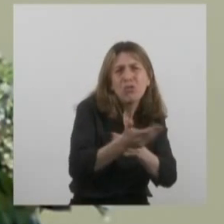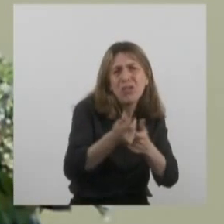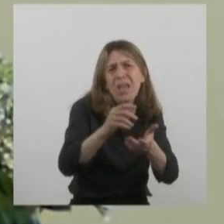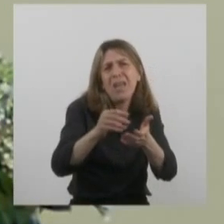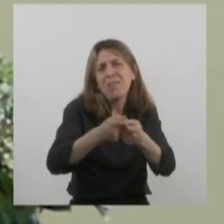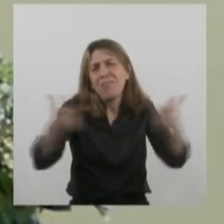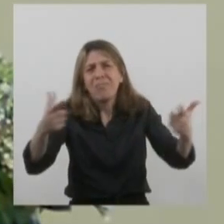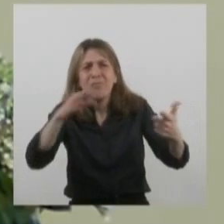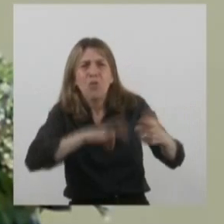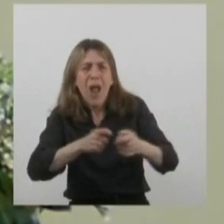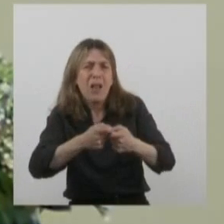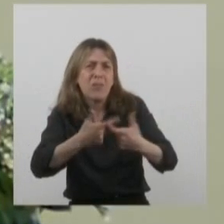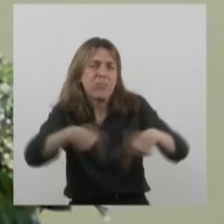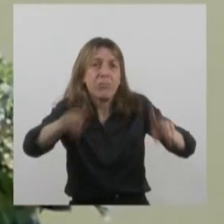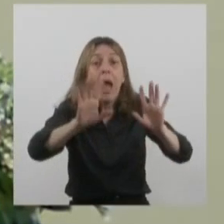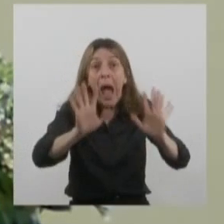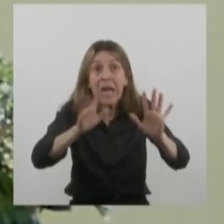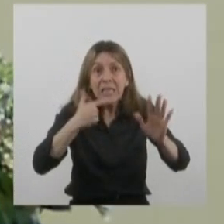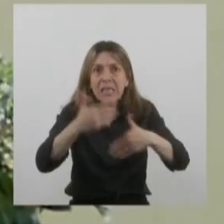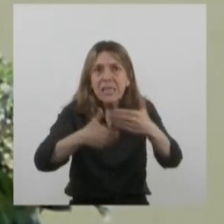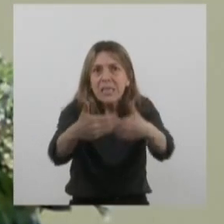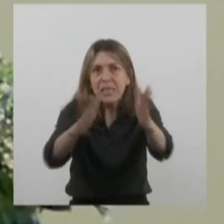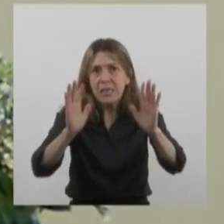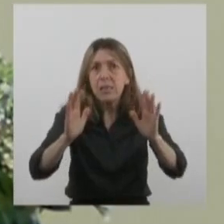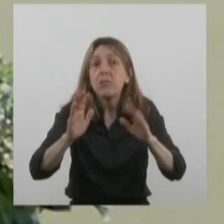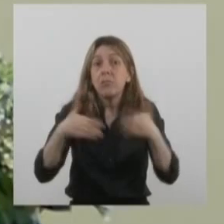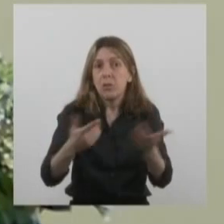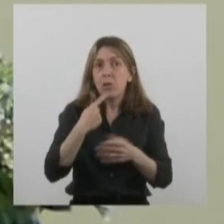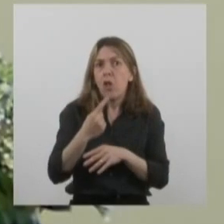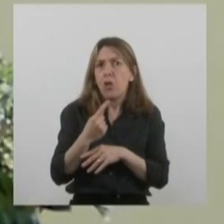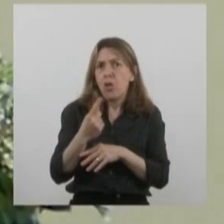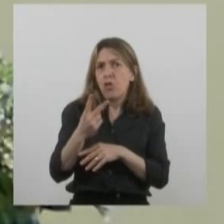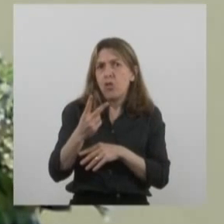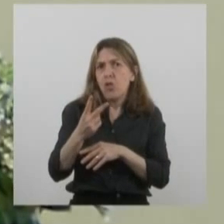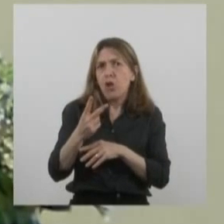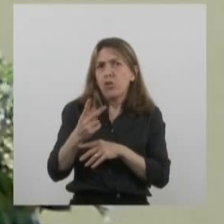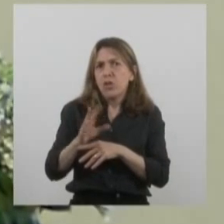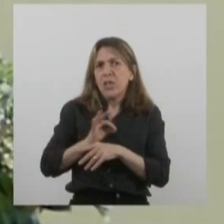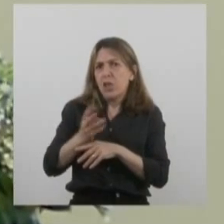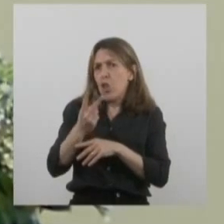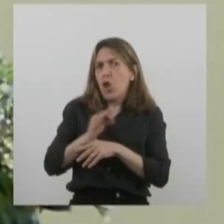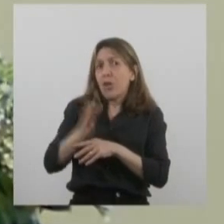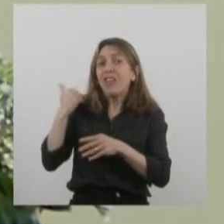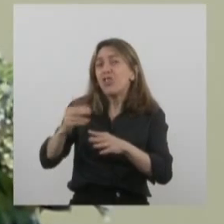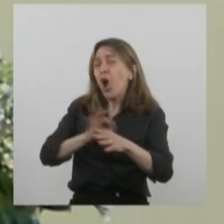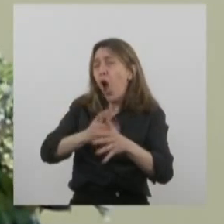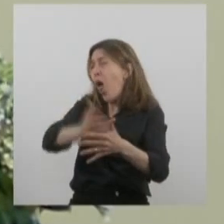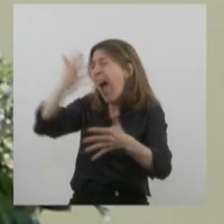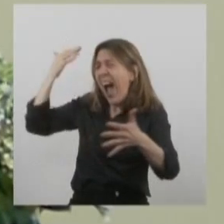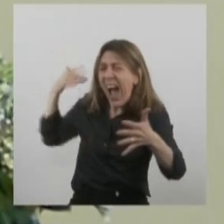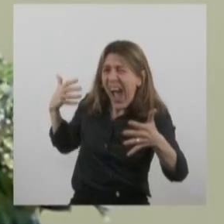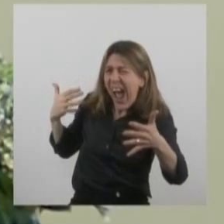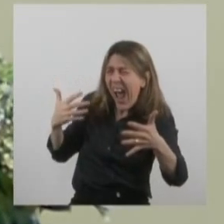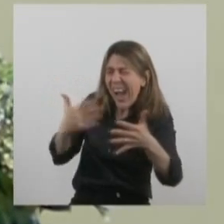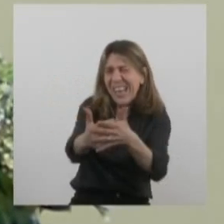ese camino estamos. A pesar de que han sido los dos peores años, estoy seguro, de la historia de la vida argentina, por lo que nos tocó